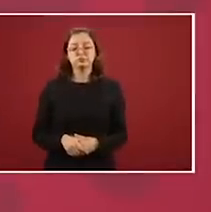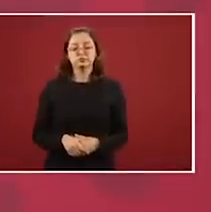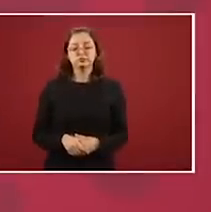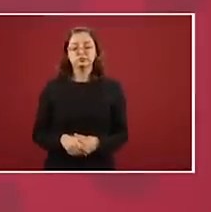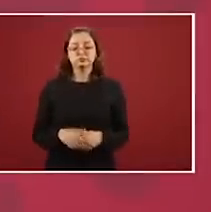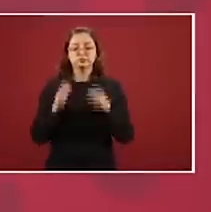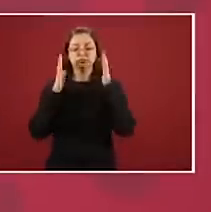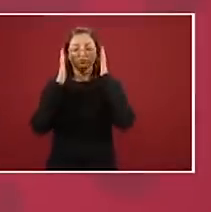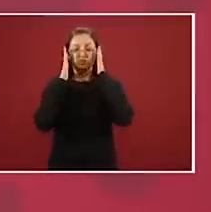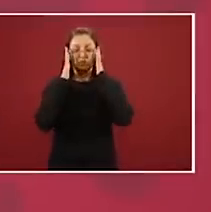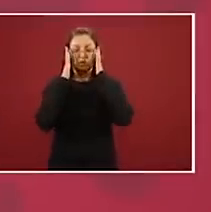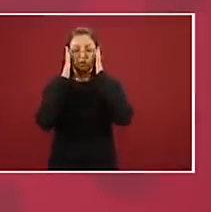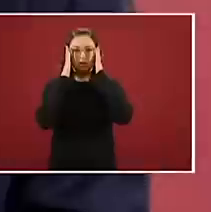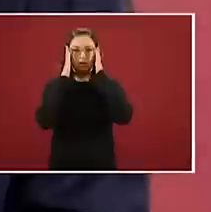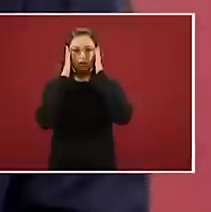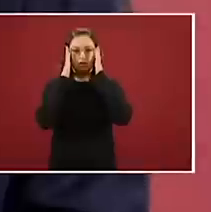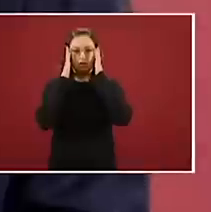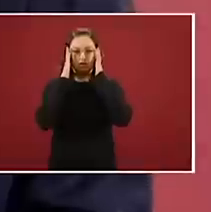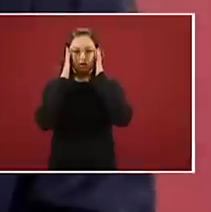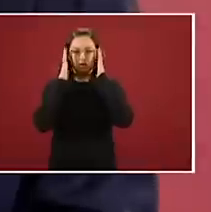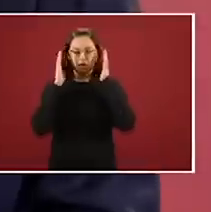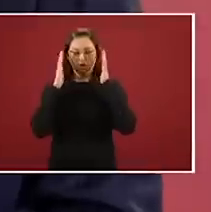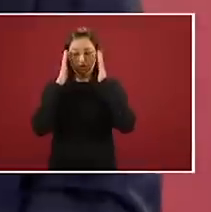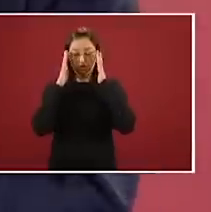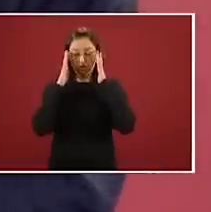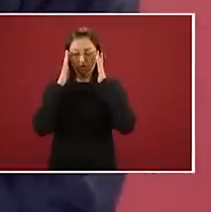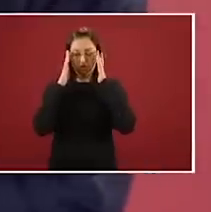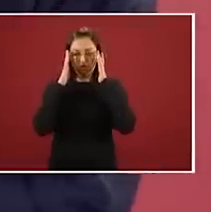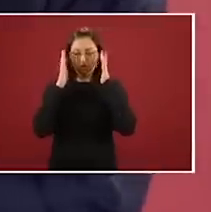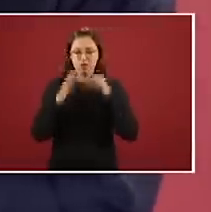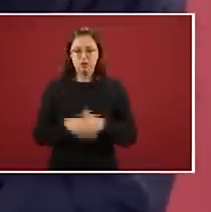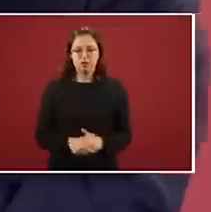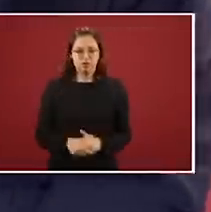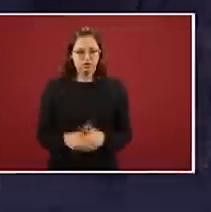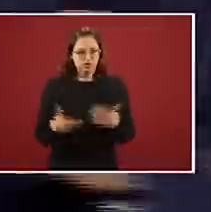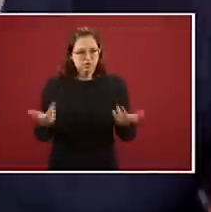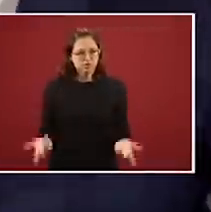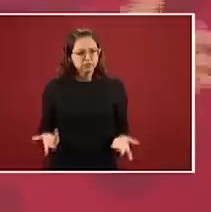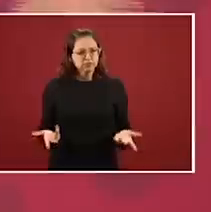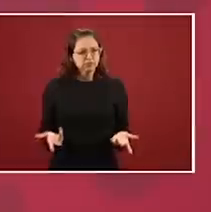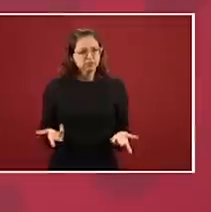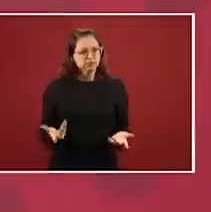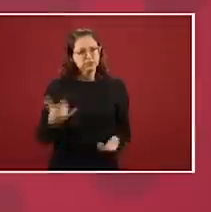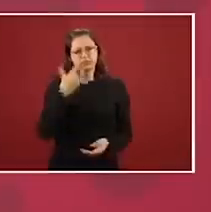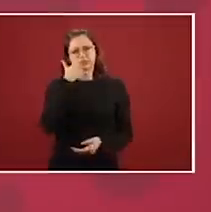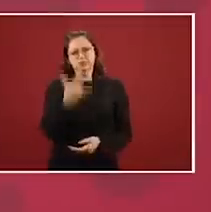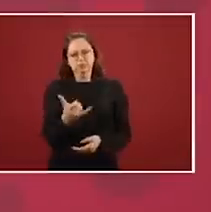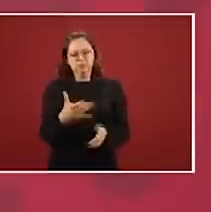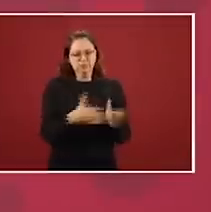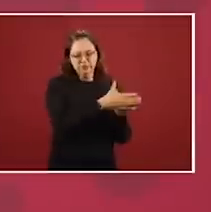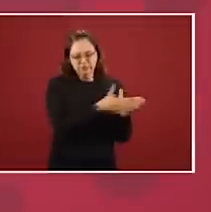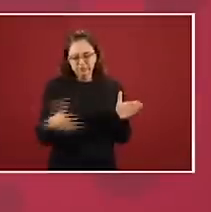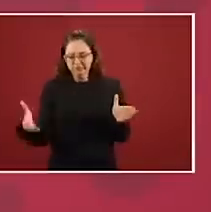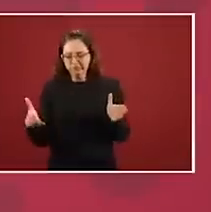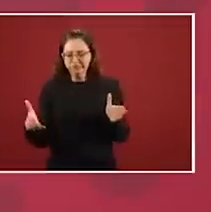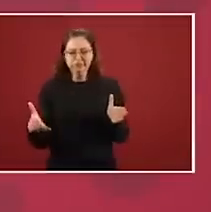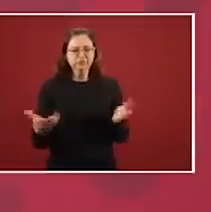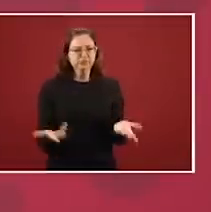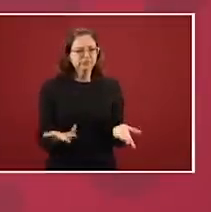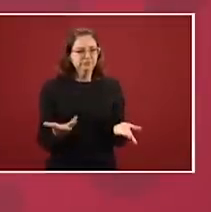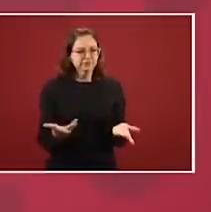Por eso fue muy extraño de que después de esa política privatizadora, en el